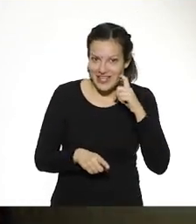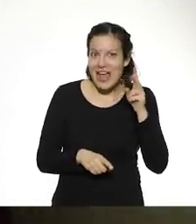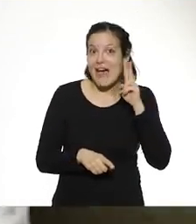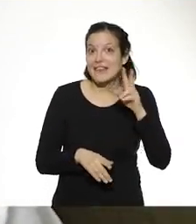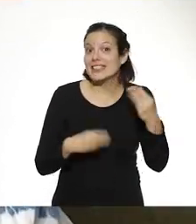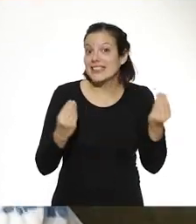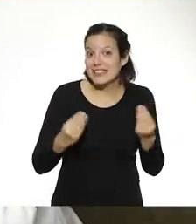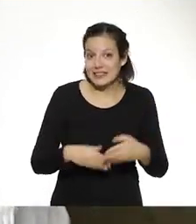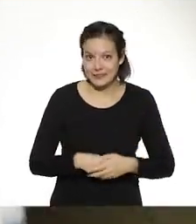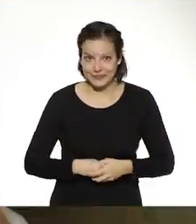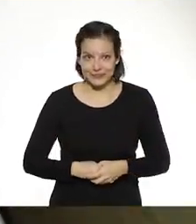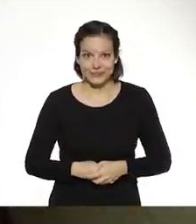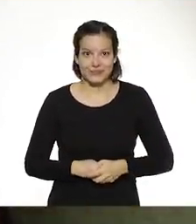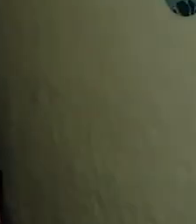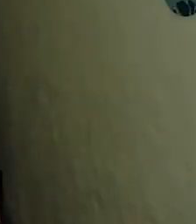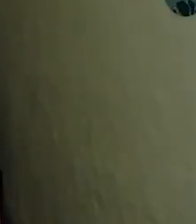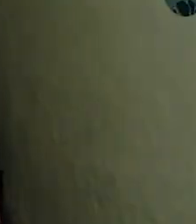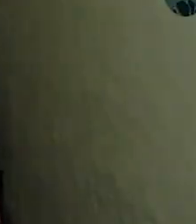ver qué sale.